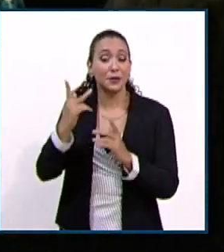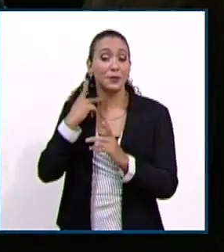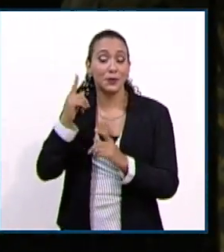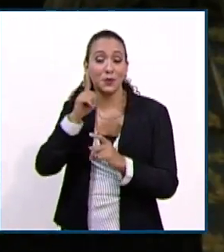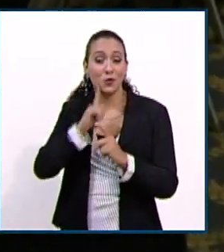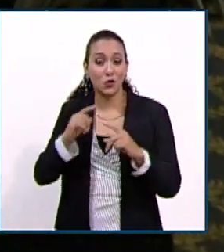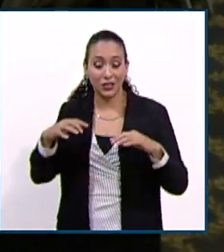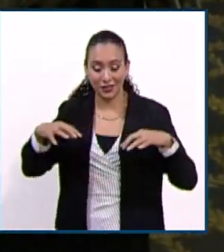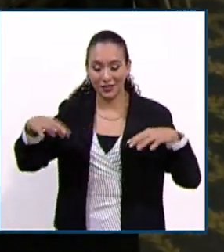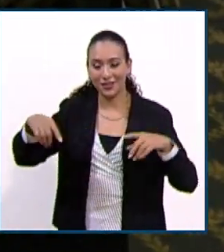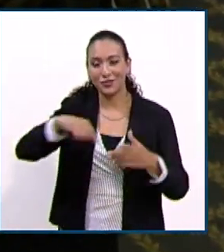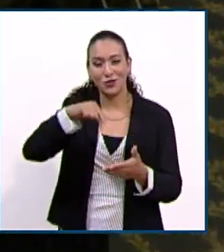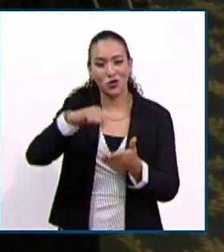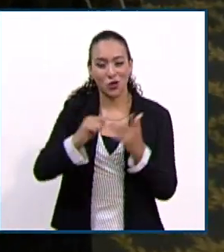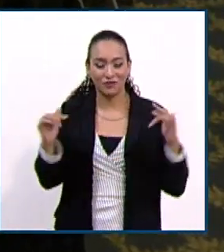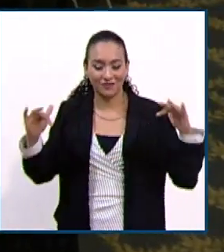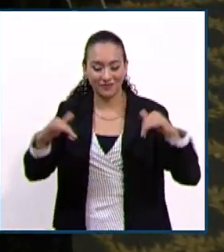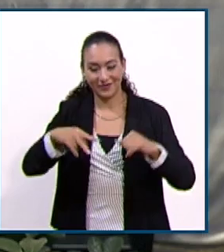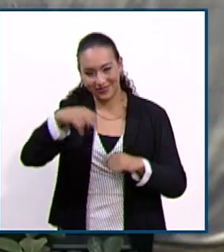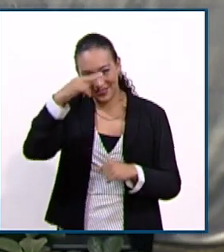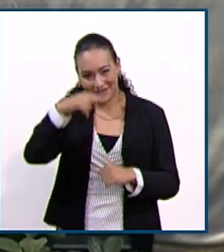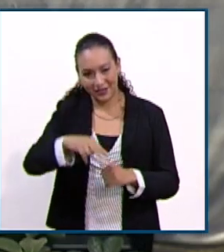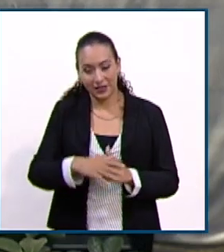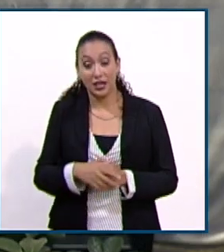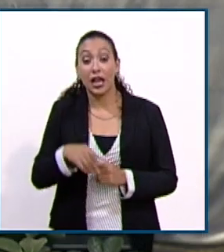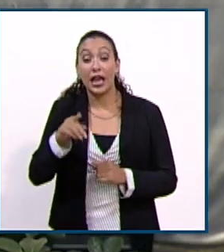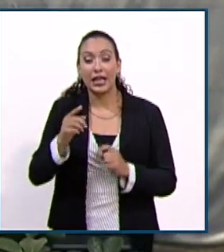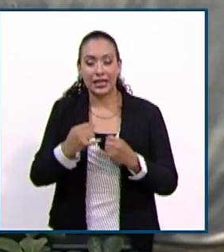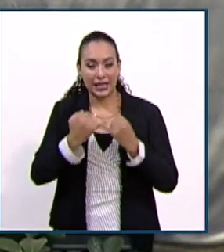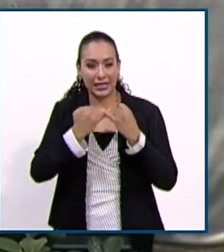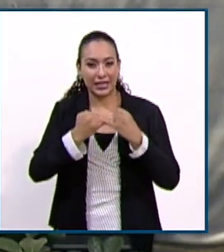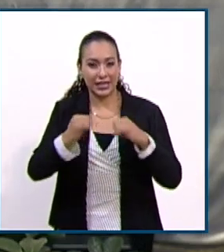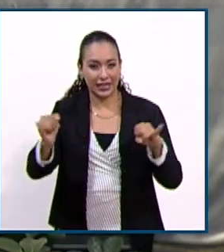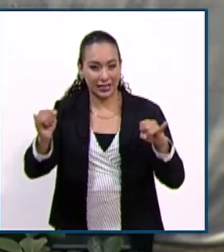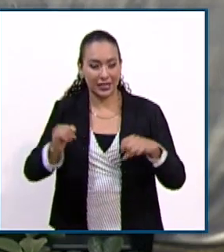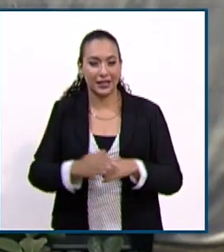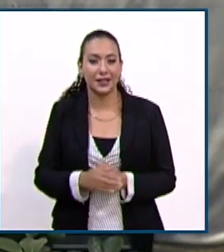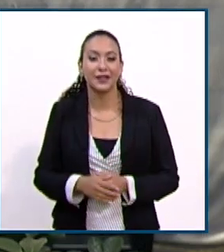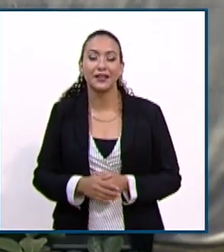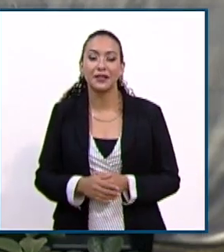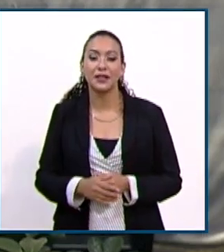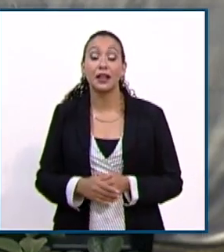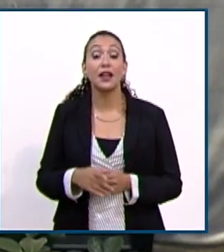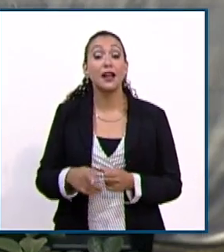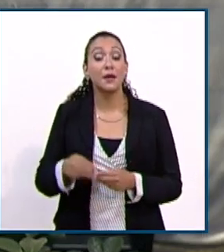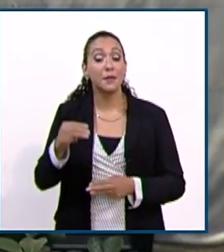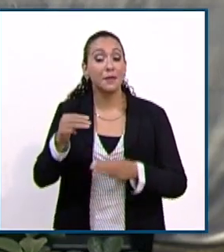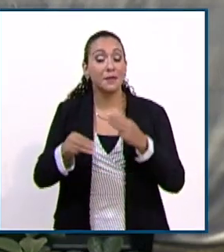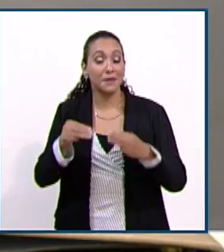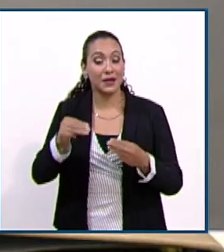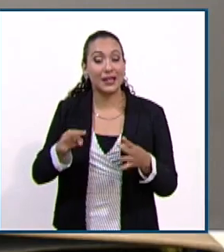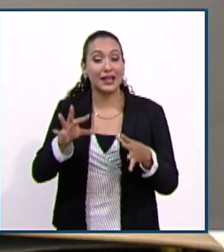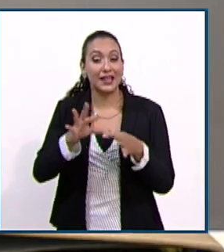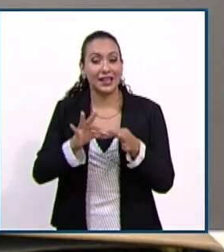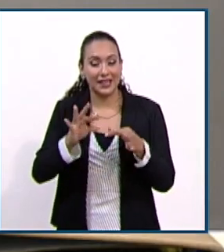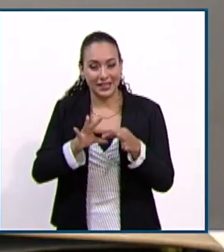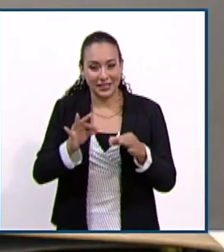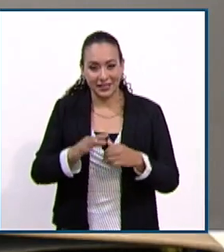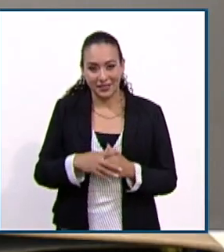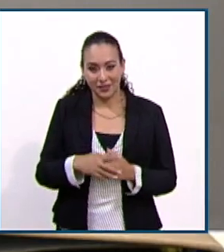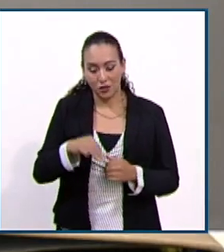las Mujeres en México. En la inauguración, la magistrada presidenta del Tribunal Electoral del Poder Judicial de la